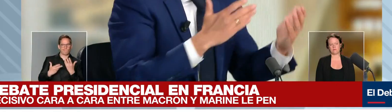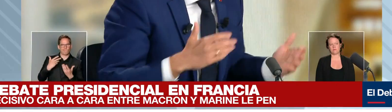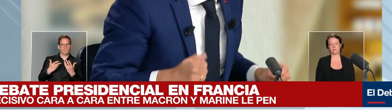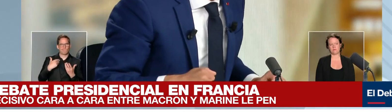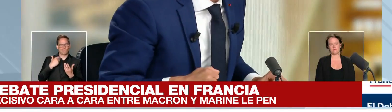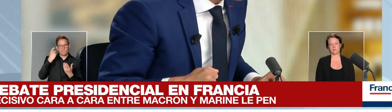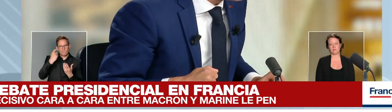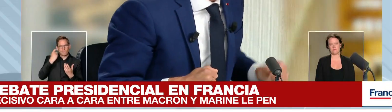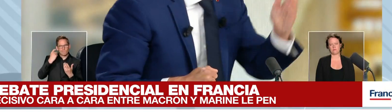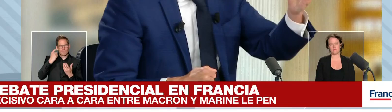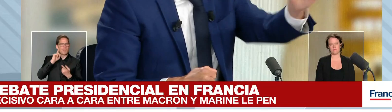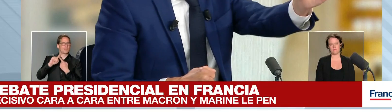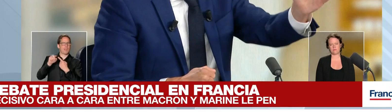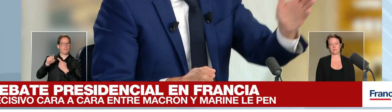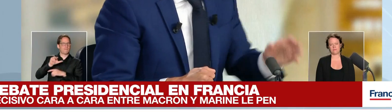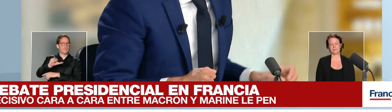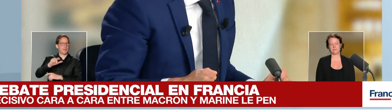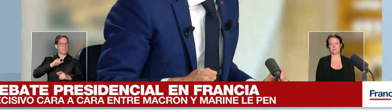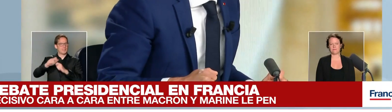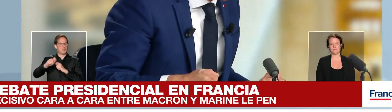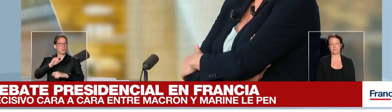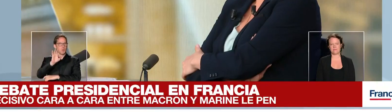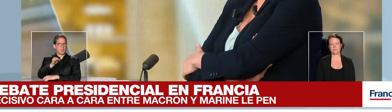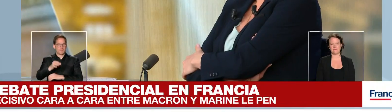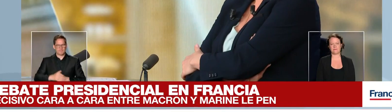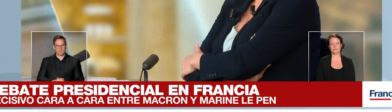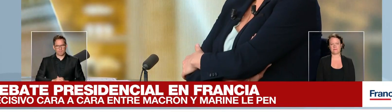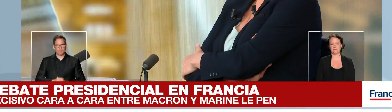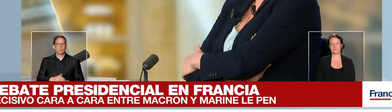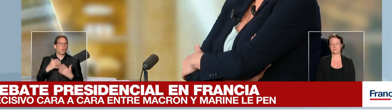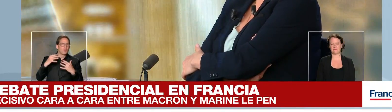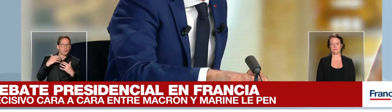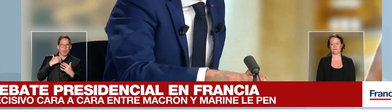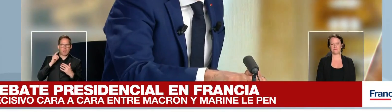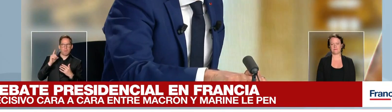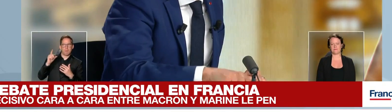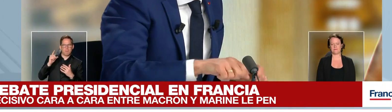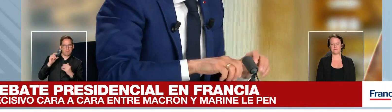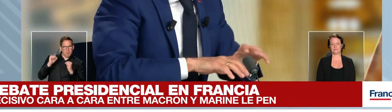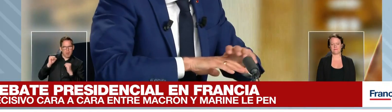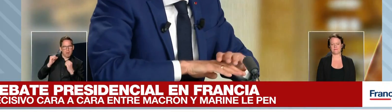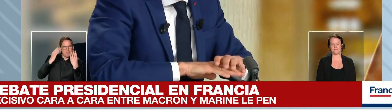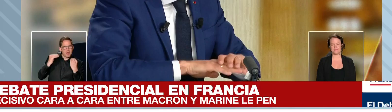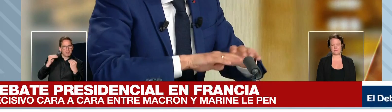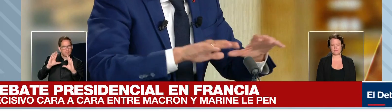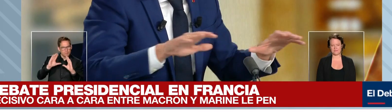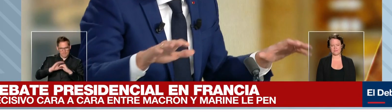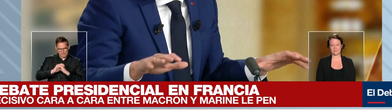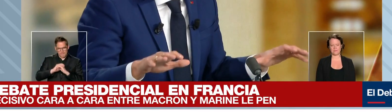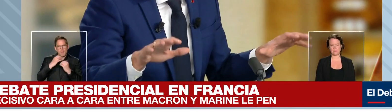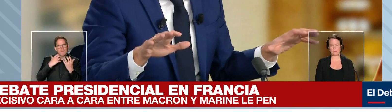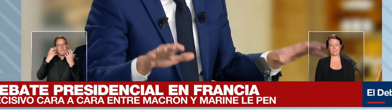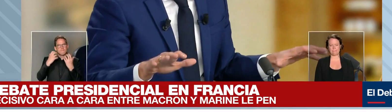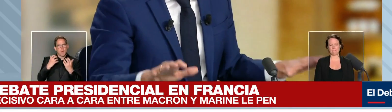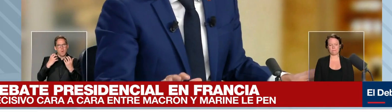Yo quiero y soy favorable a título personal, y podemos discutirlo, y creo que aquí tenemos opiniones similares, pero quiero poder